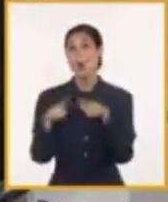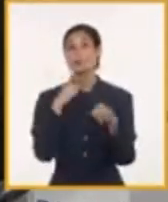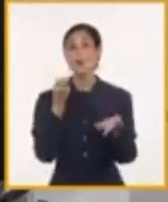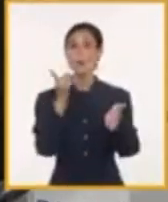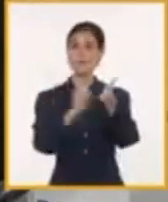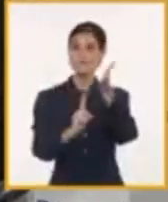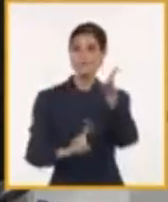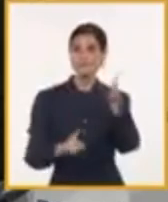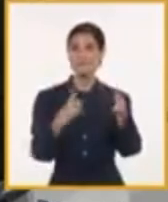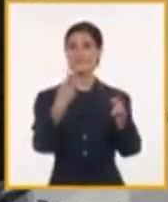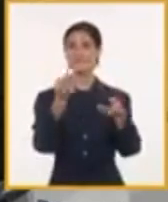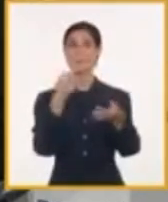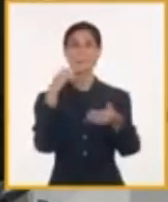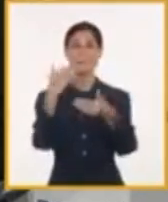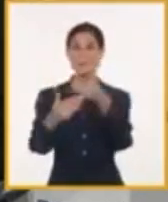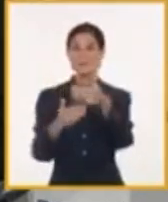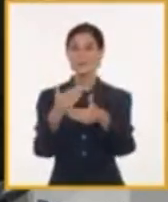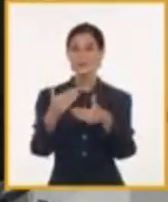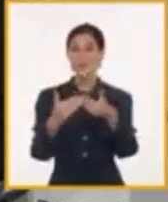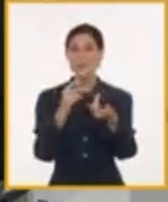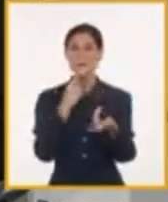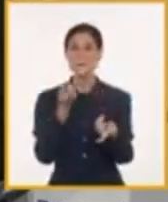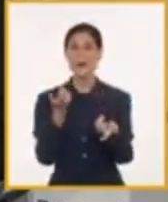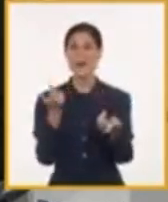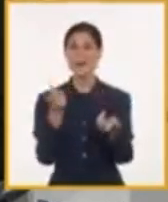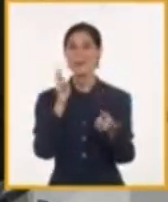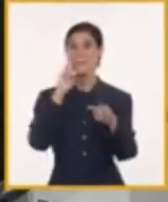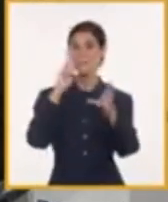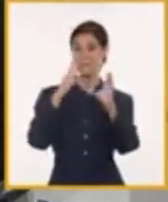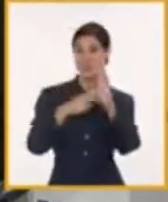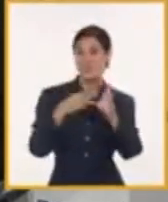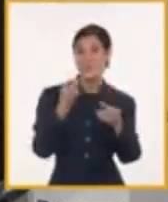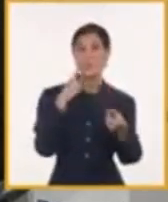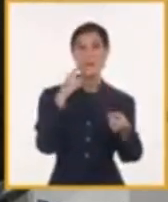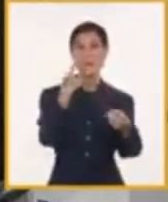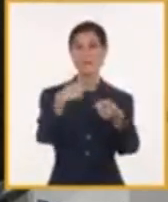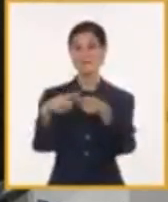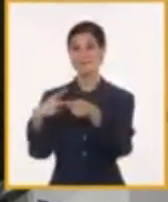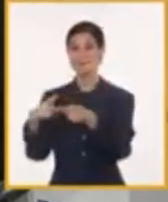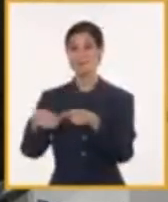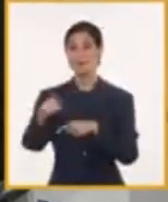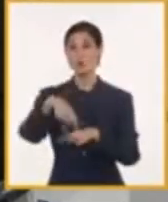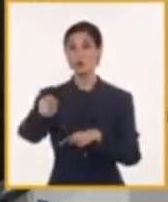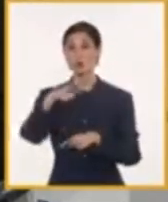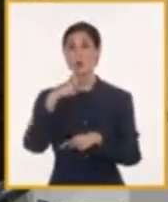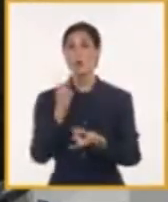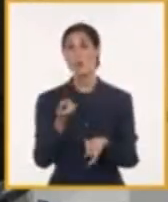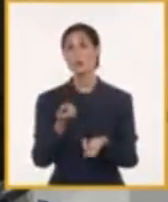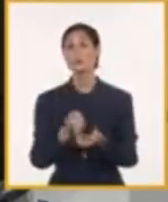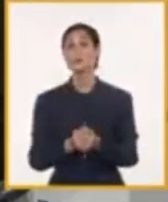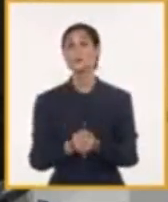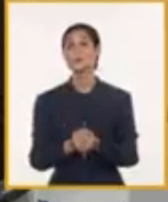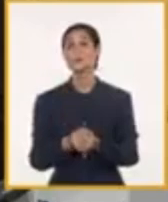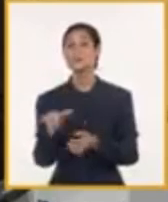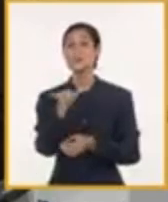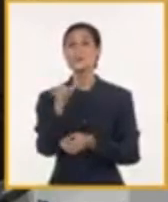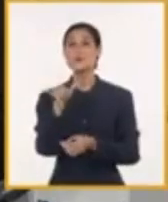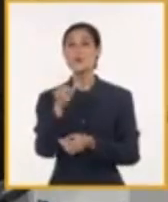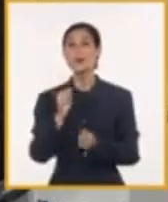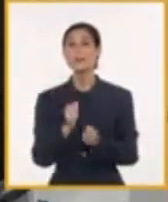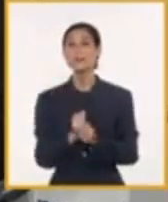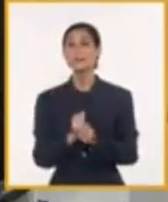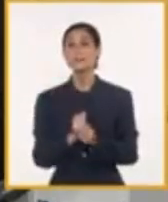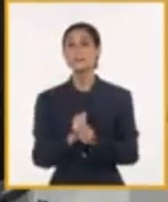lo estamos sufriendo desde el punto de vista por la generación eléctrica y por la disponibilidad de combustible. Y, por supuesto, algo que ha